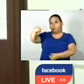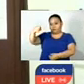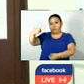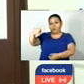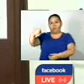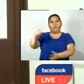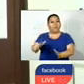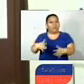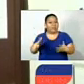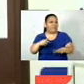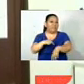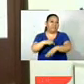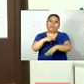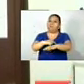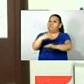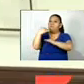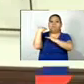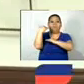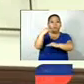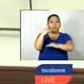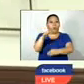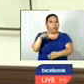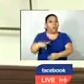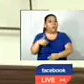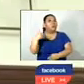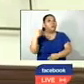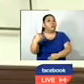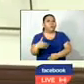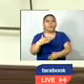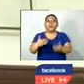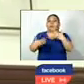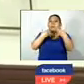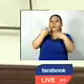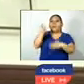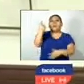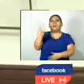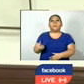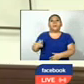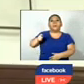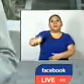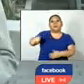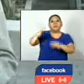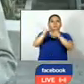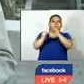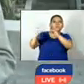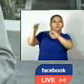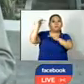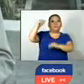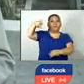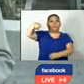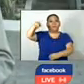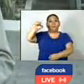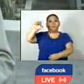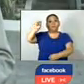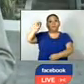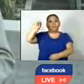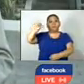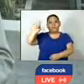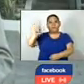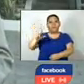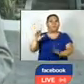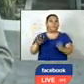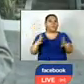están a punto de caducar este año, según el magistrado de la Sala de lo Penal, Leonardo Ramírez Murcia,